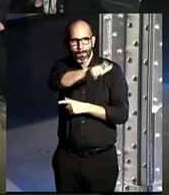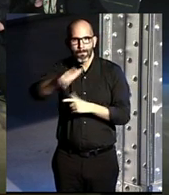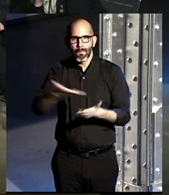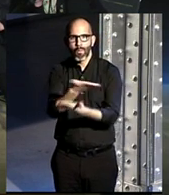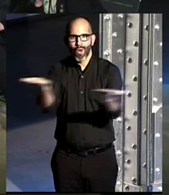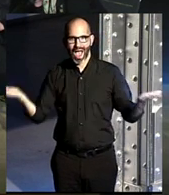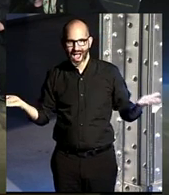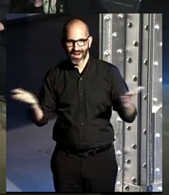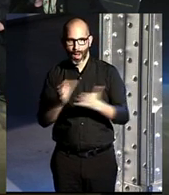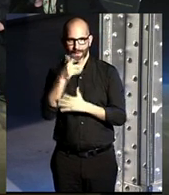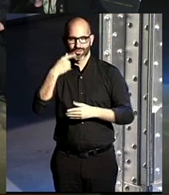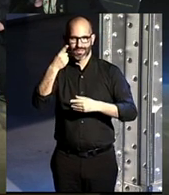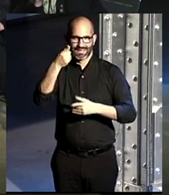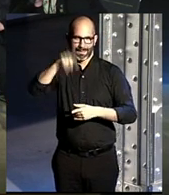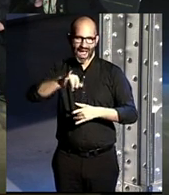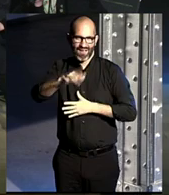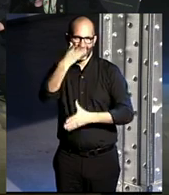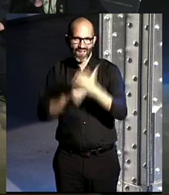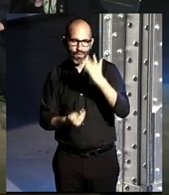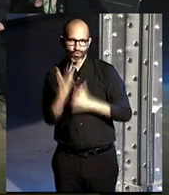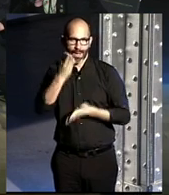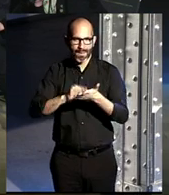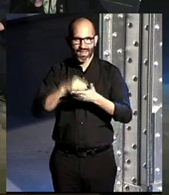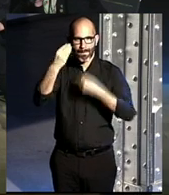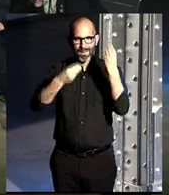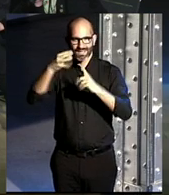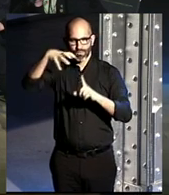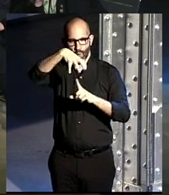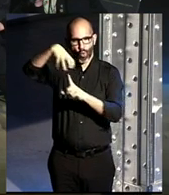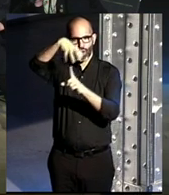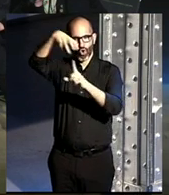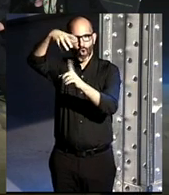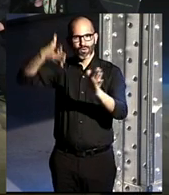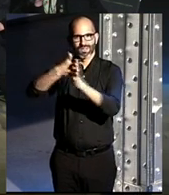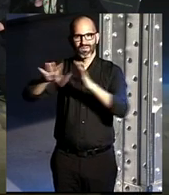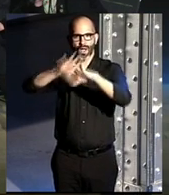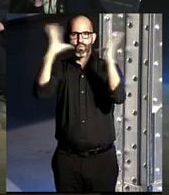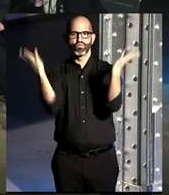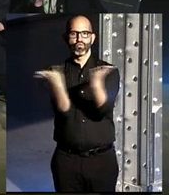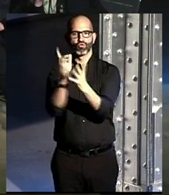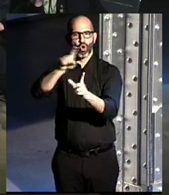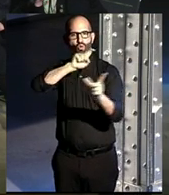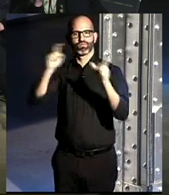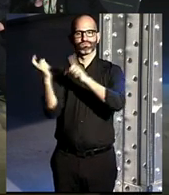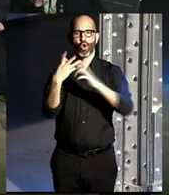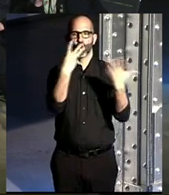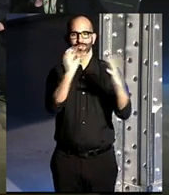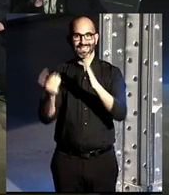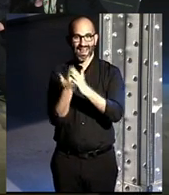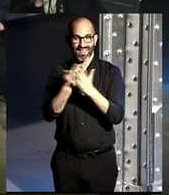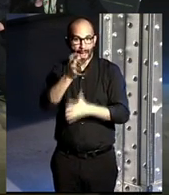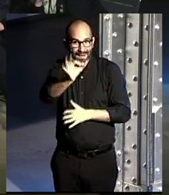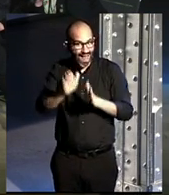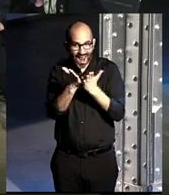comunes como asociar el globo con la vuelta al mundo en 80 días, cuando en la vuelta al mundo en 80 días no hay globos. La película